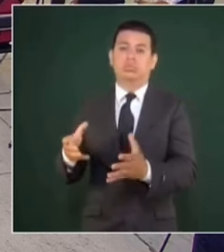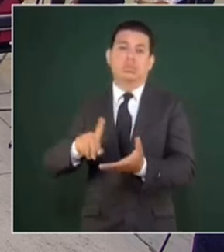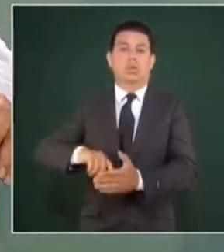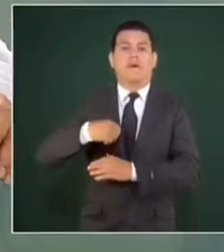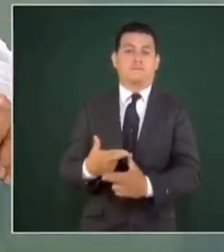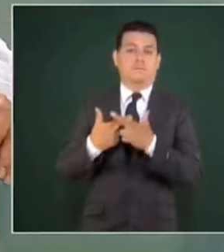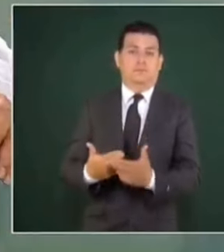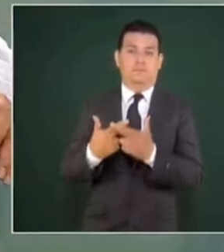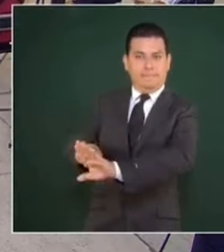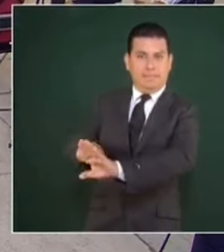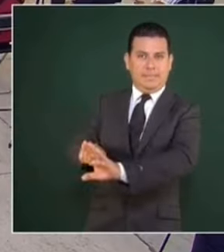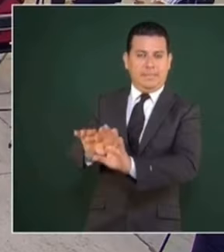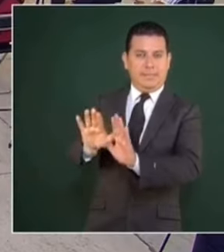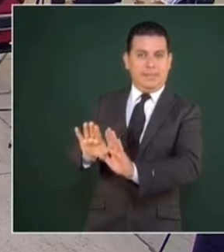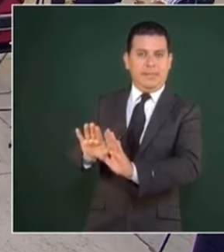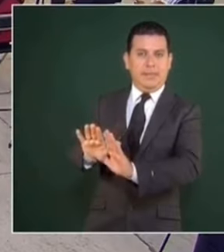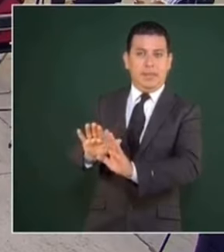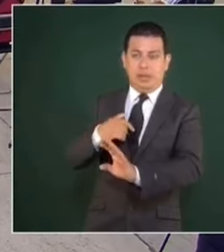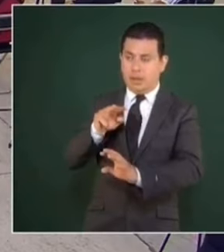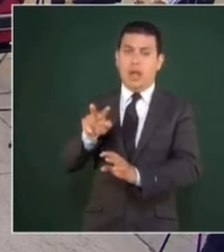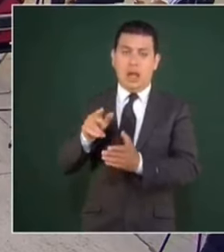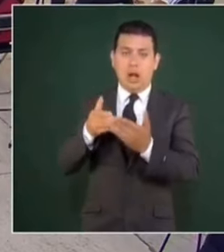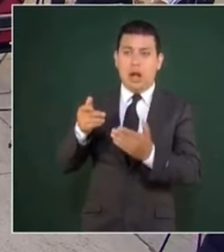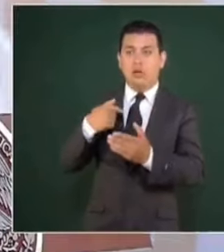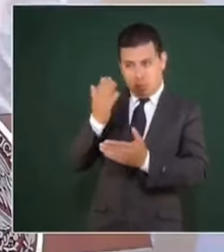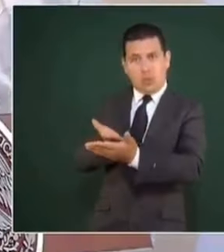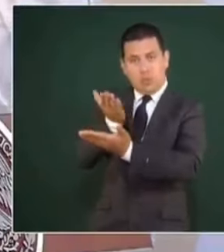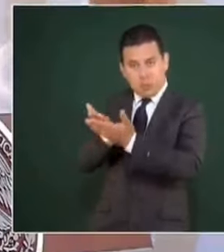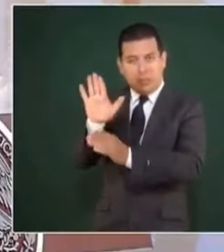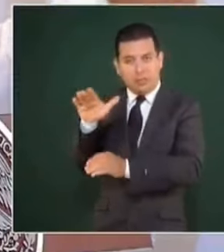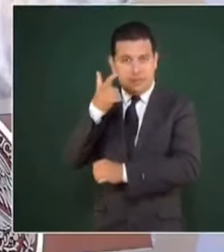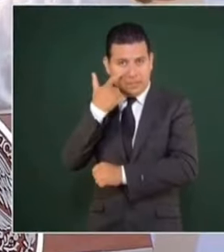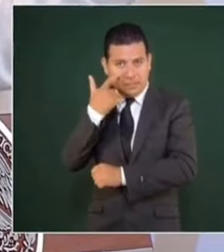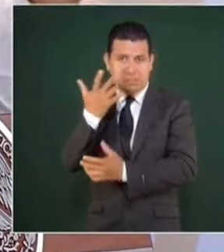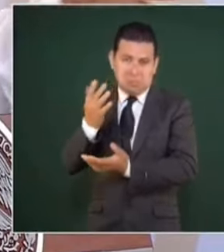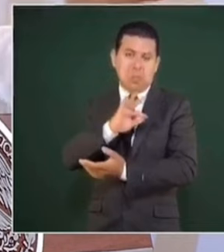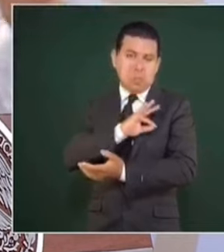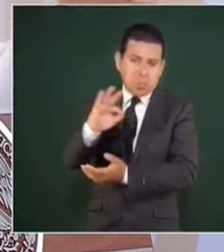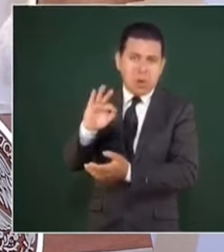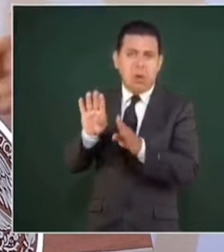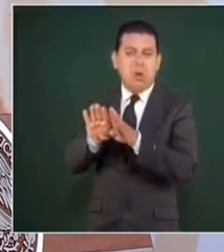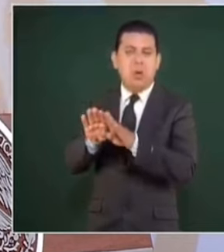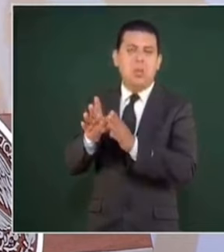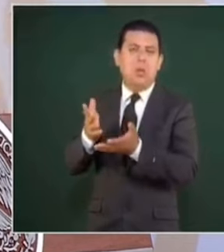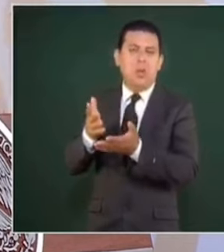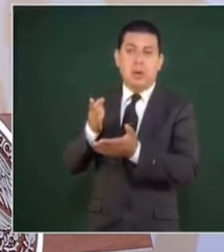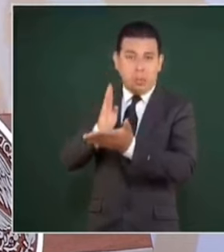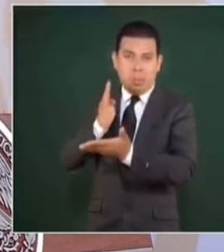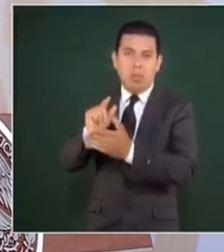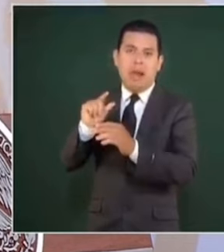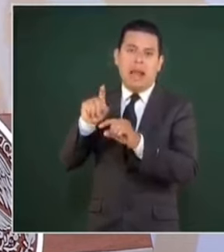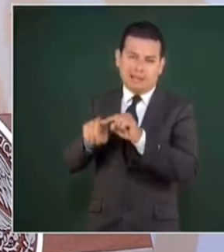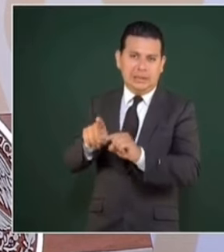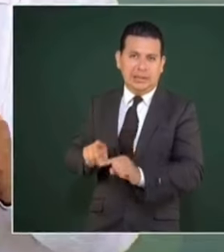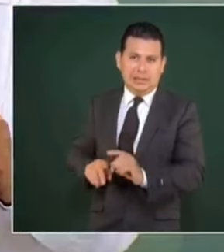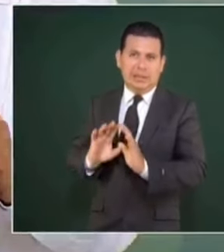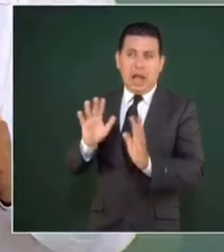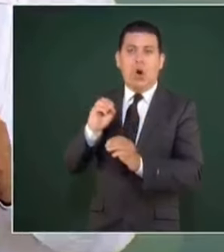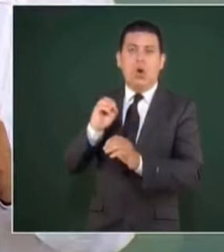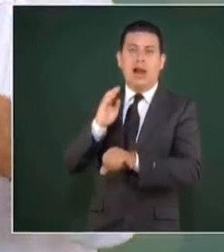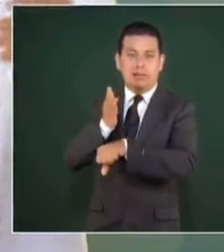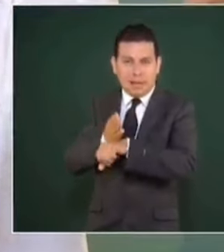guardado el ministro Aguilar, se había hecho una propuesta de quitar multas,